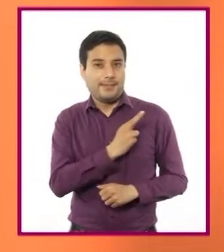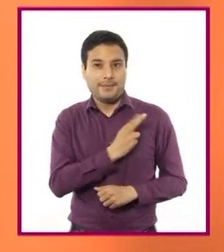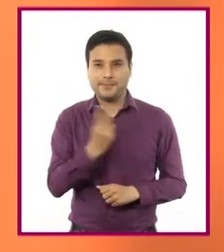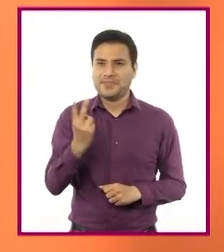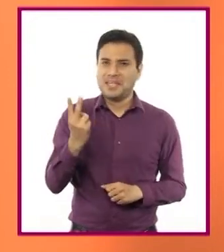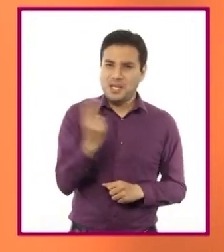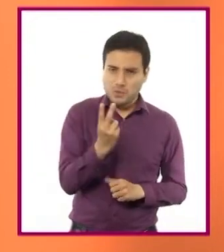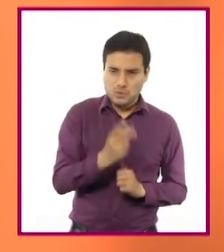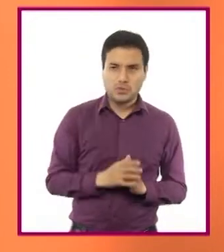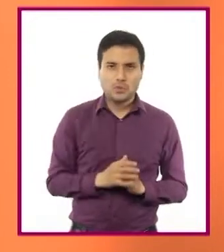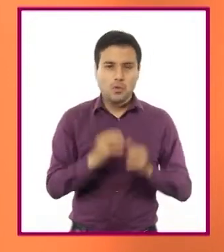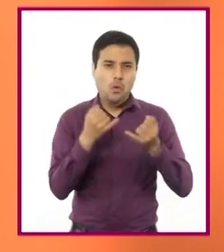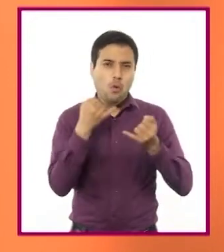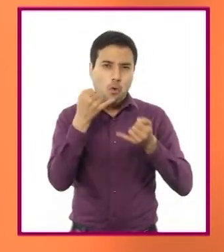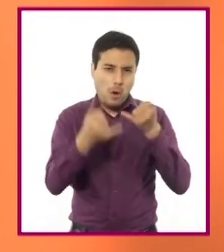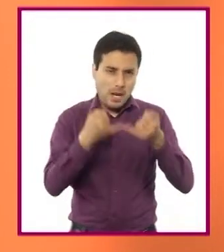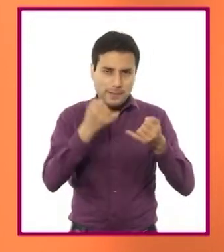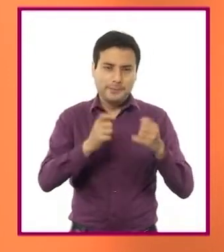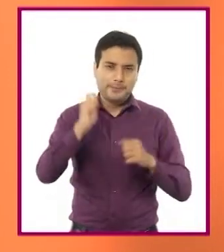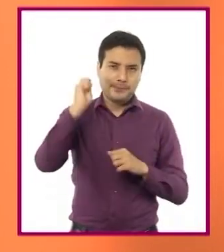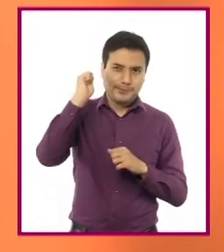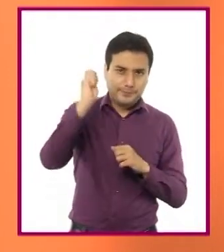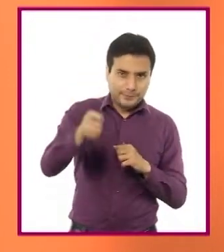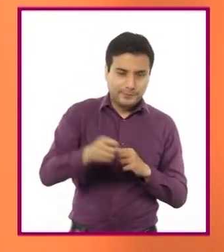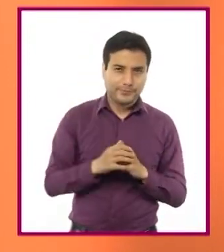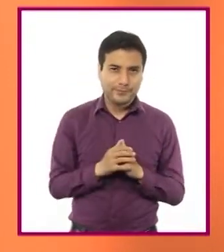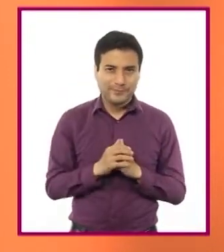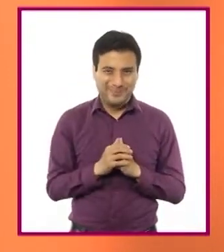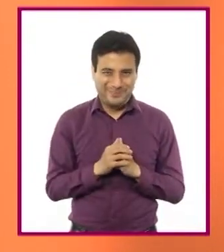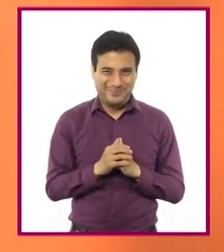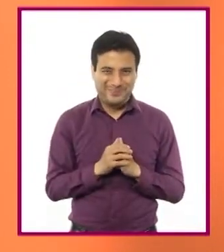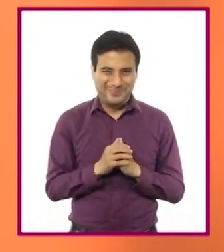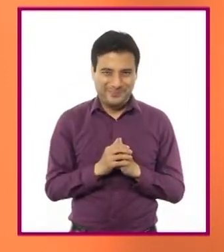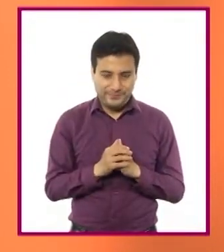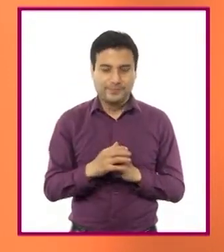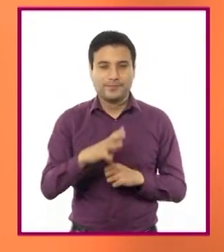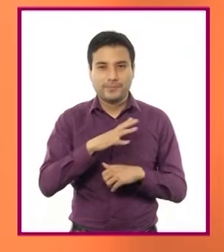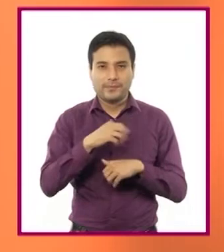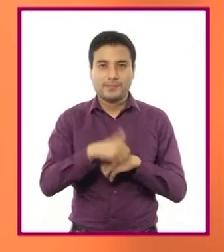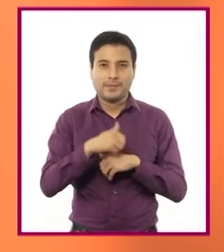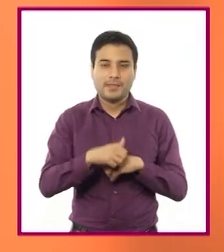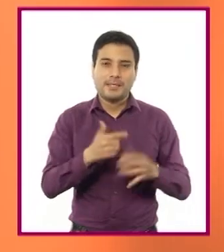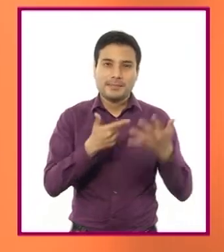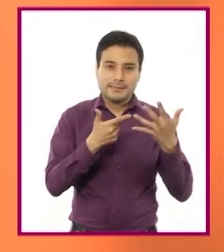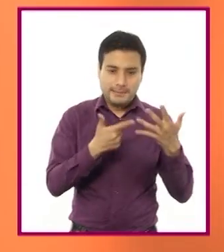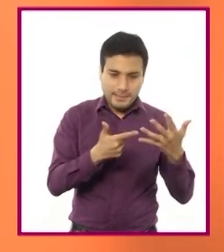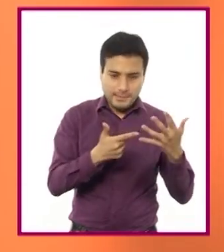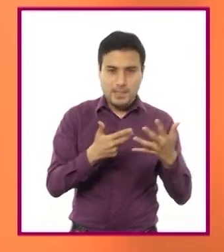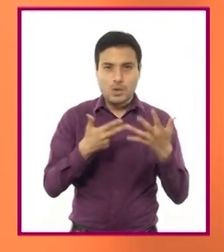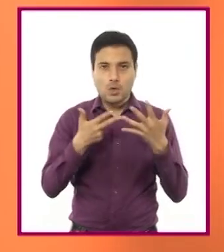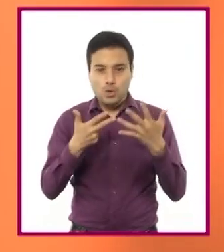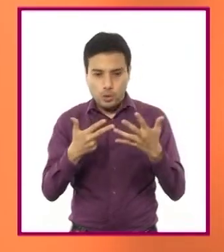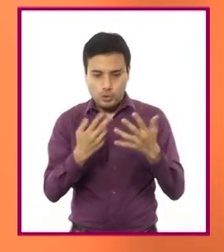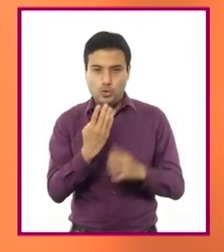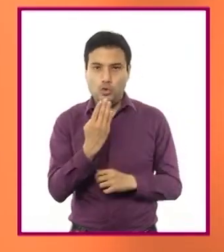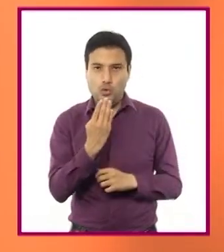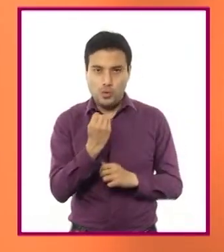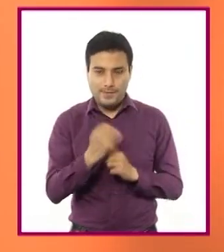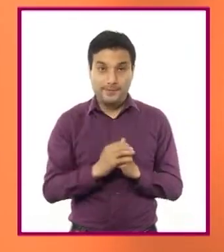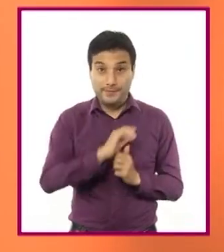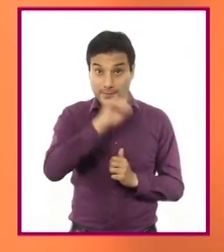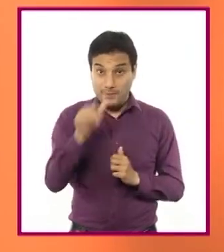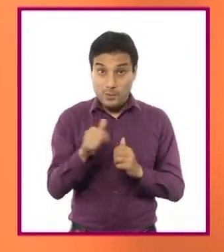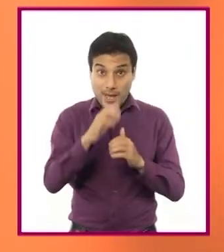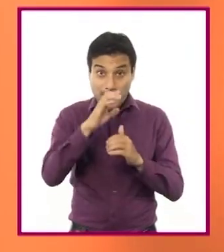ruleta dividida en 3 secciones, numeradas 7, 8 y 9. Al finalizar,